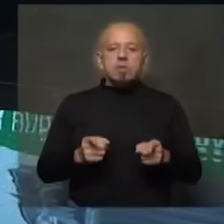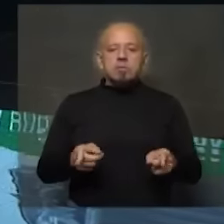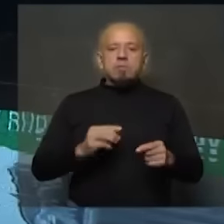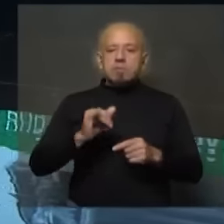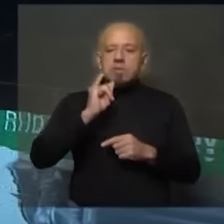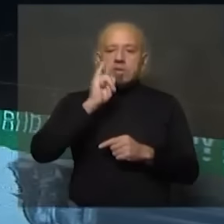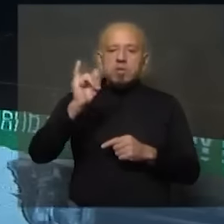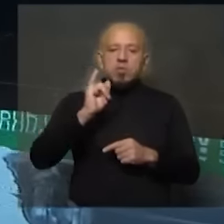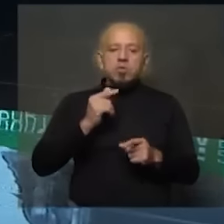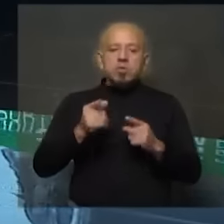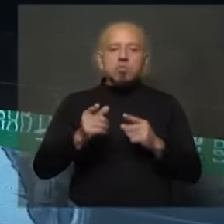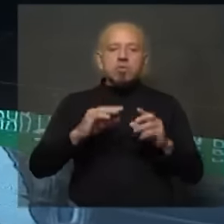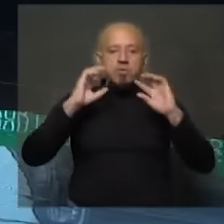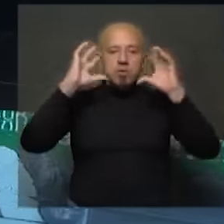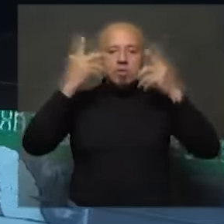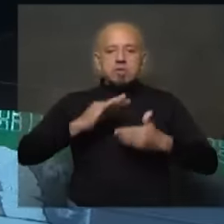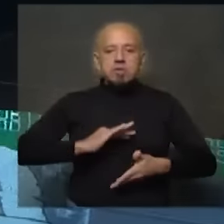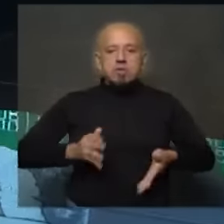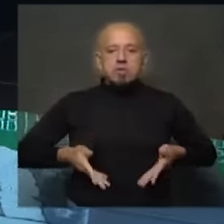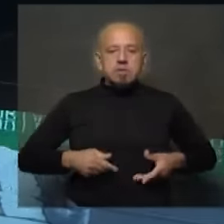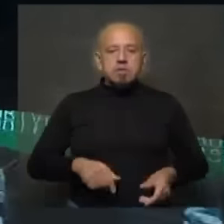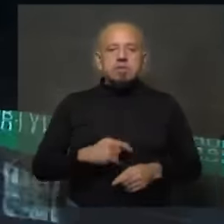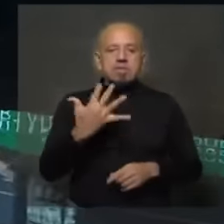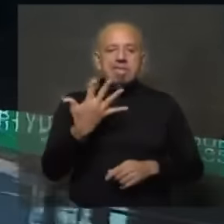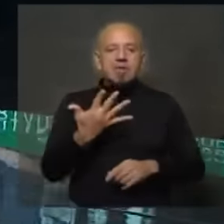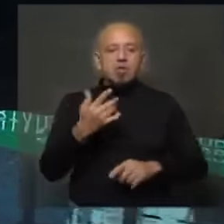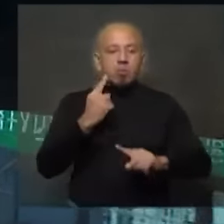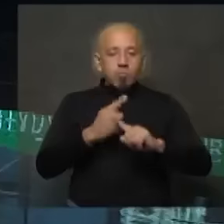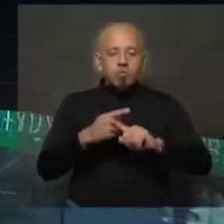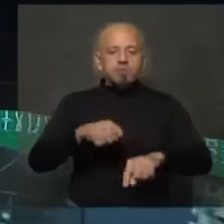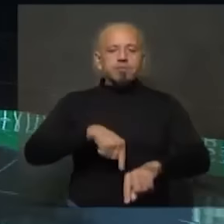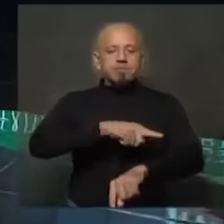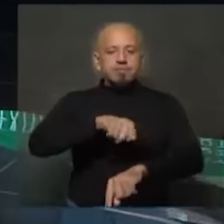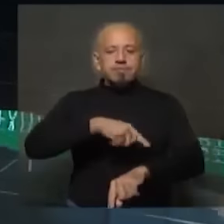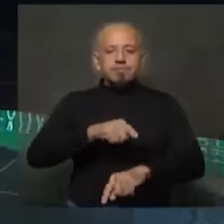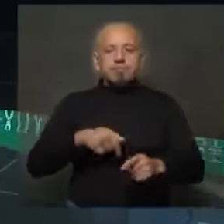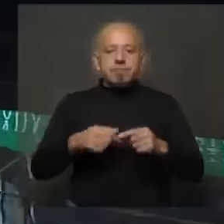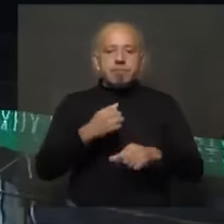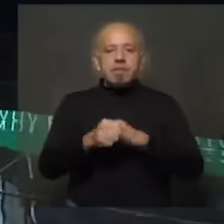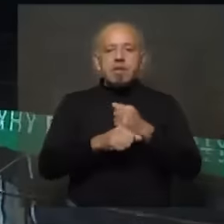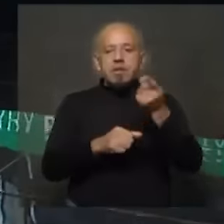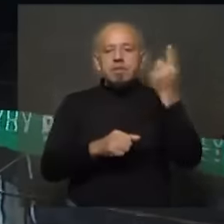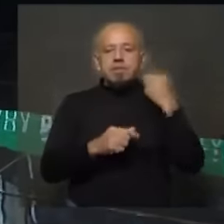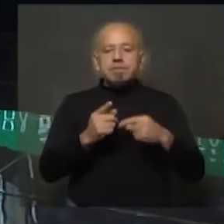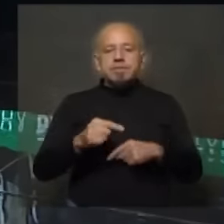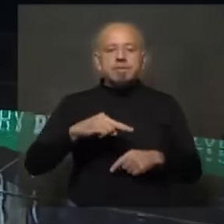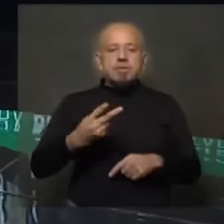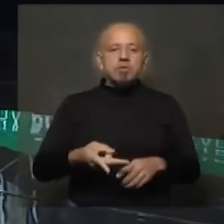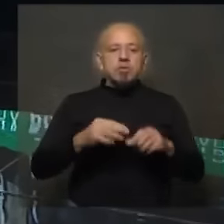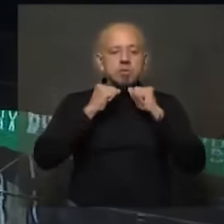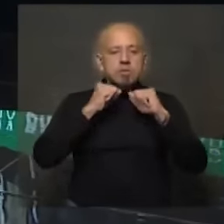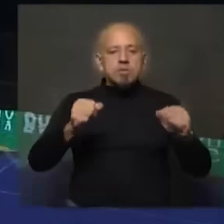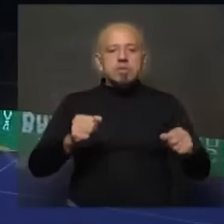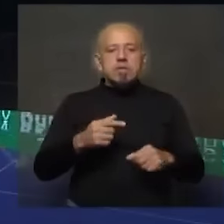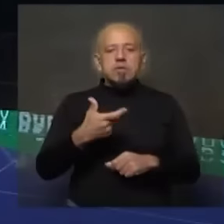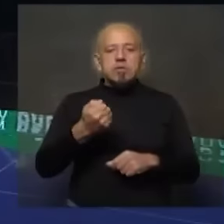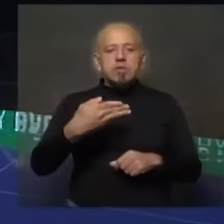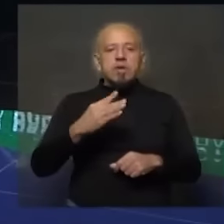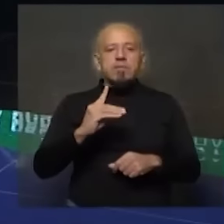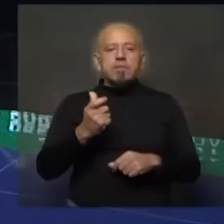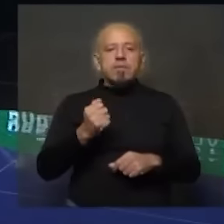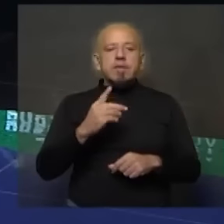denuncias por violencia de género fueron 5 por hora en nuestro país, esto el año pasado. El subsecretario del Ministerio, Pablo Abdala,